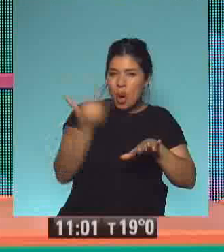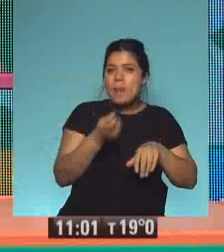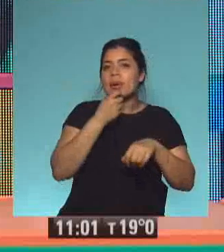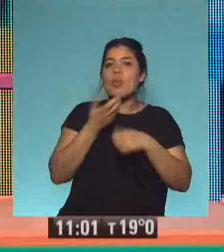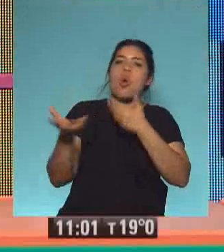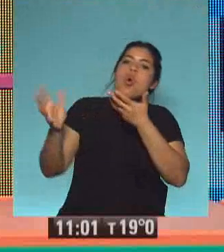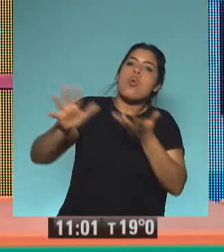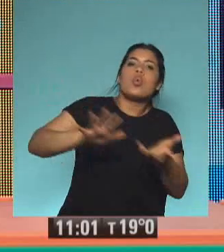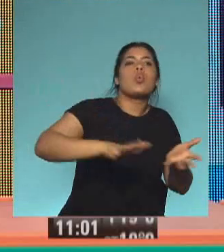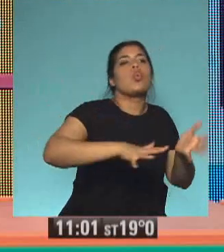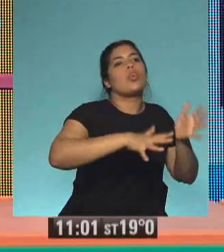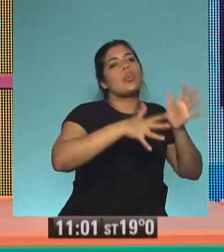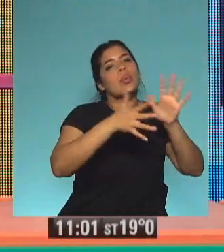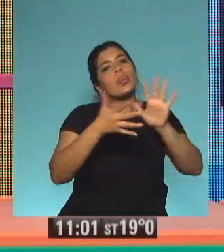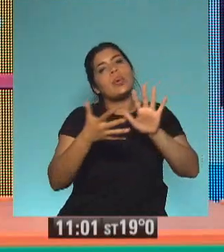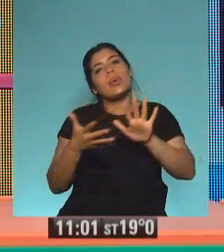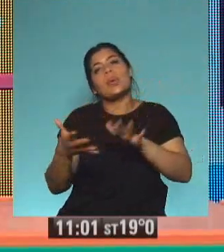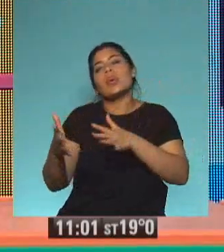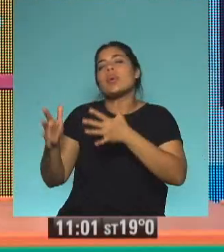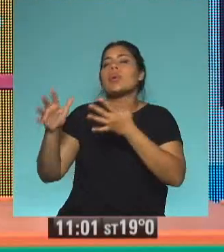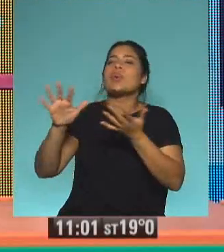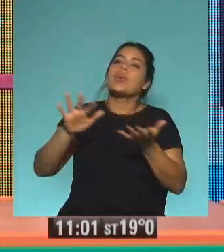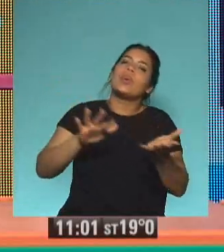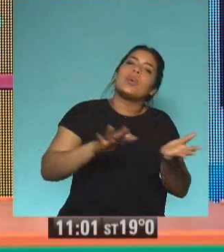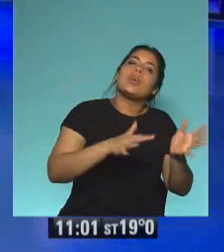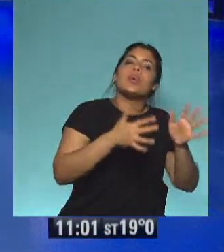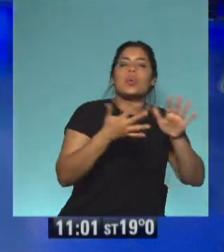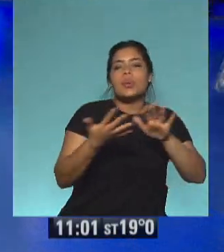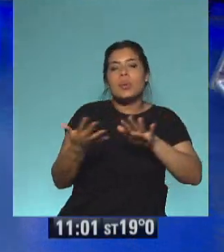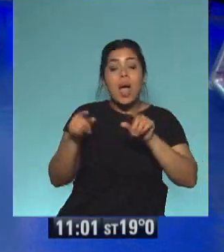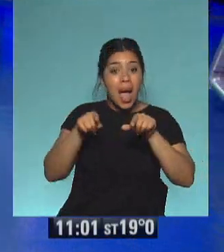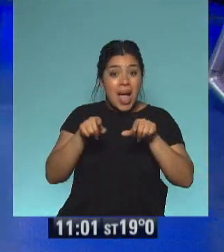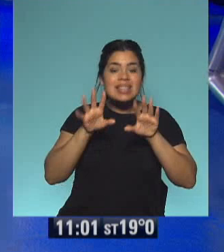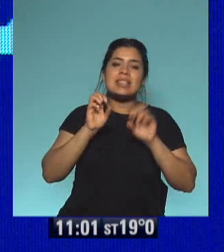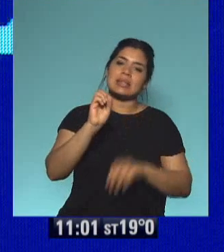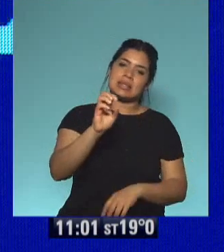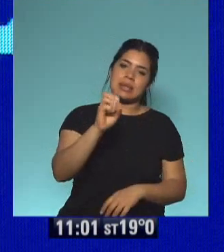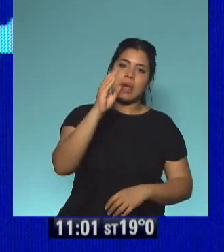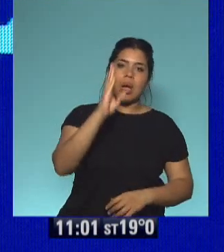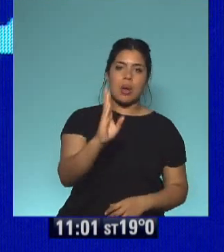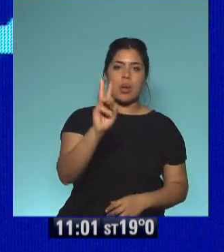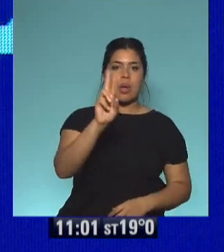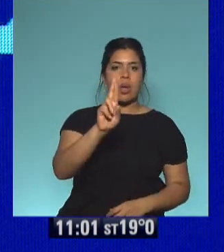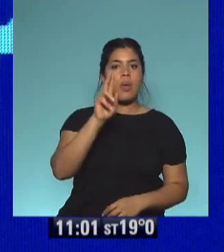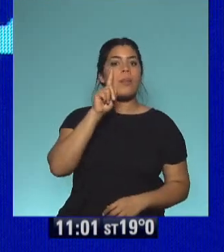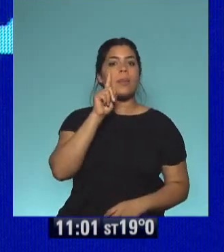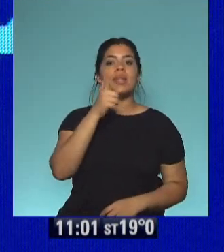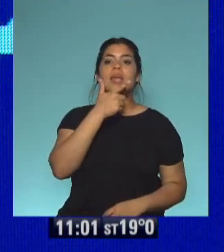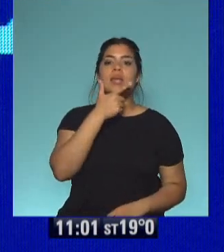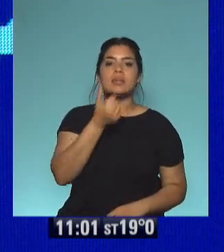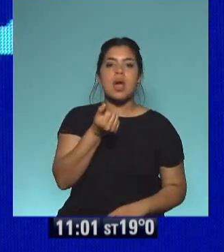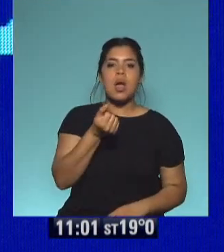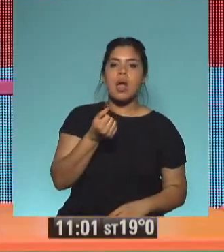movía y que cuando era un movimiento suave era brisa. Ah, qué interesante. Me llama la atención que branquias y brisa